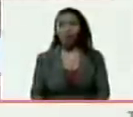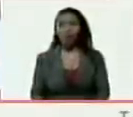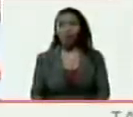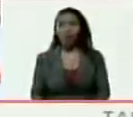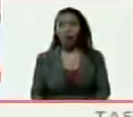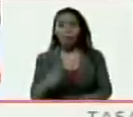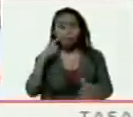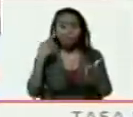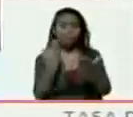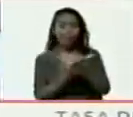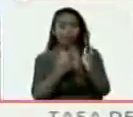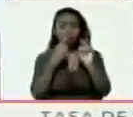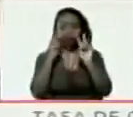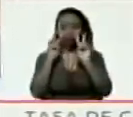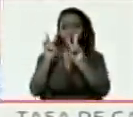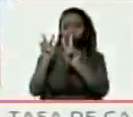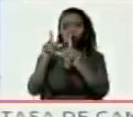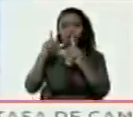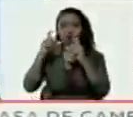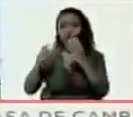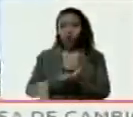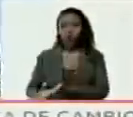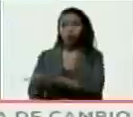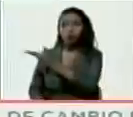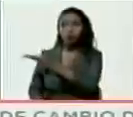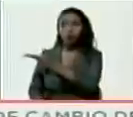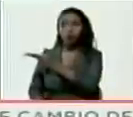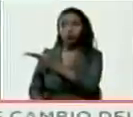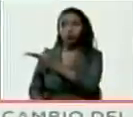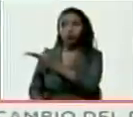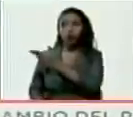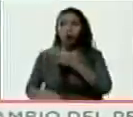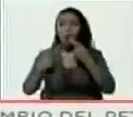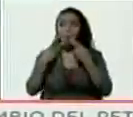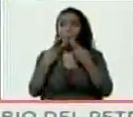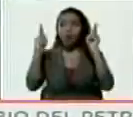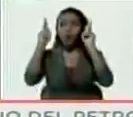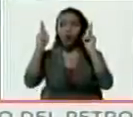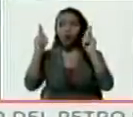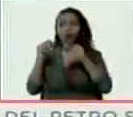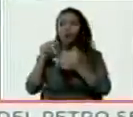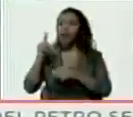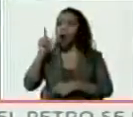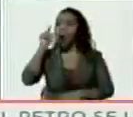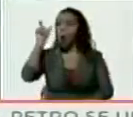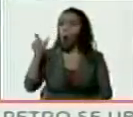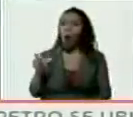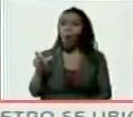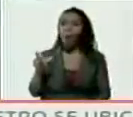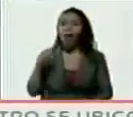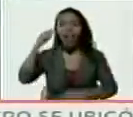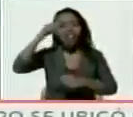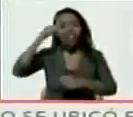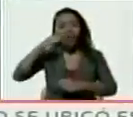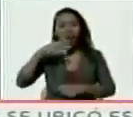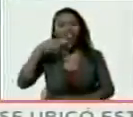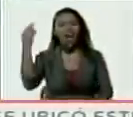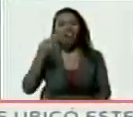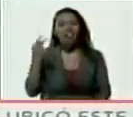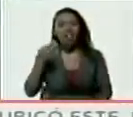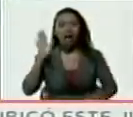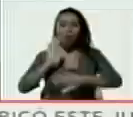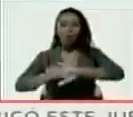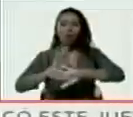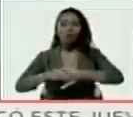vea esta fotografía, publique el testimonio de Clímaco Eric Medina y publique la verdad de los